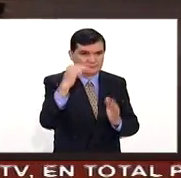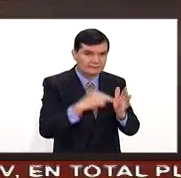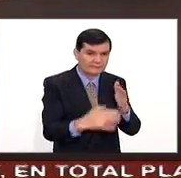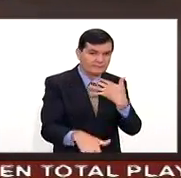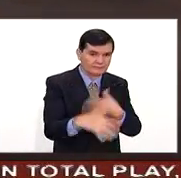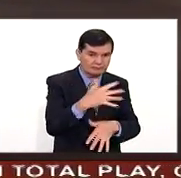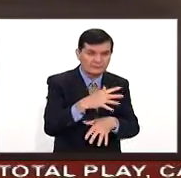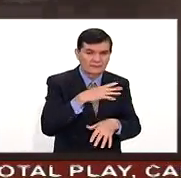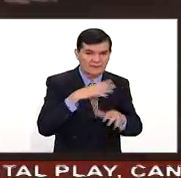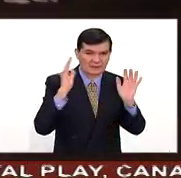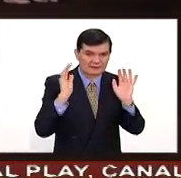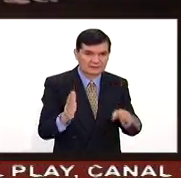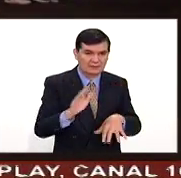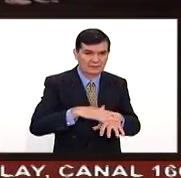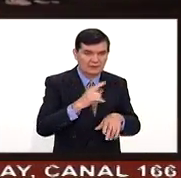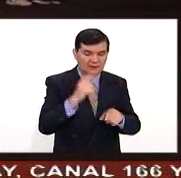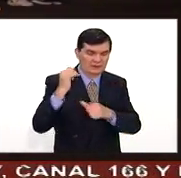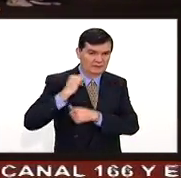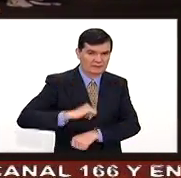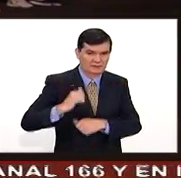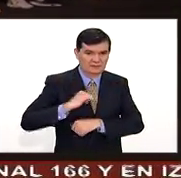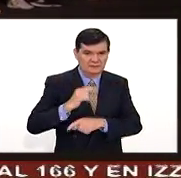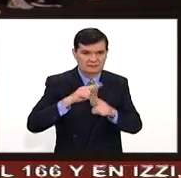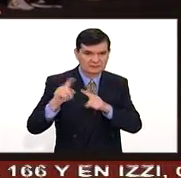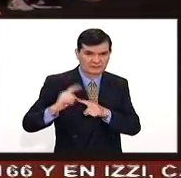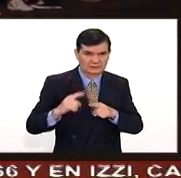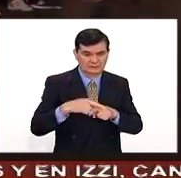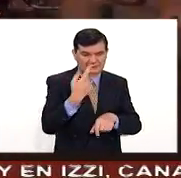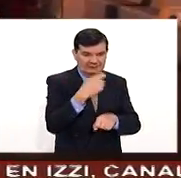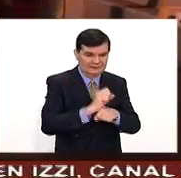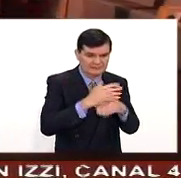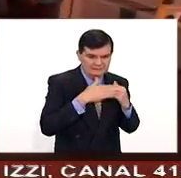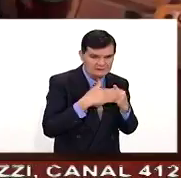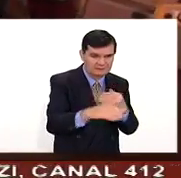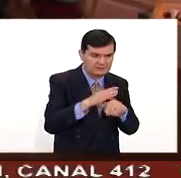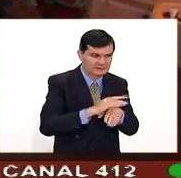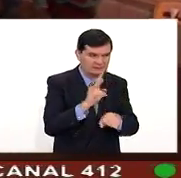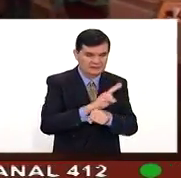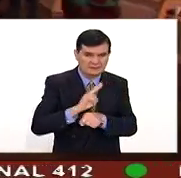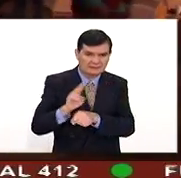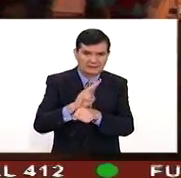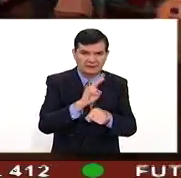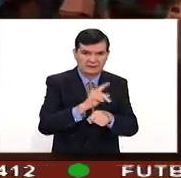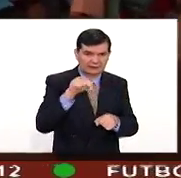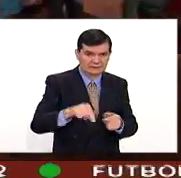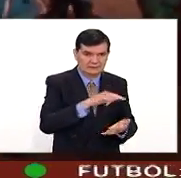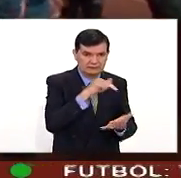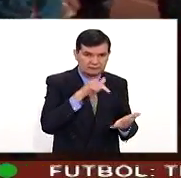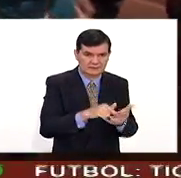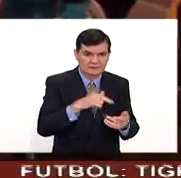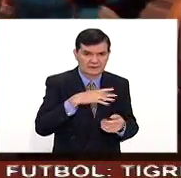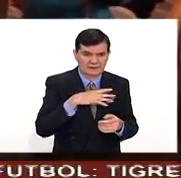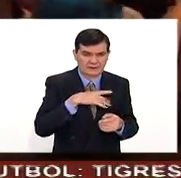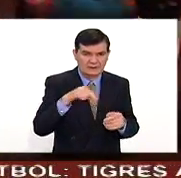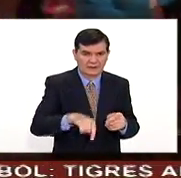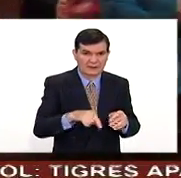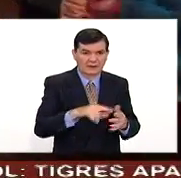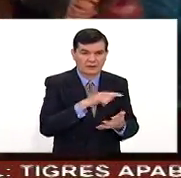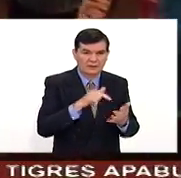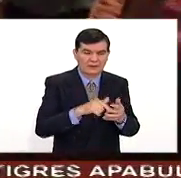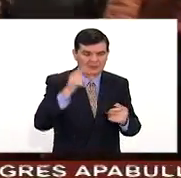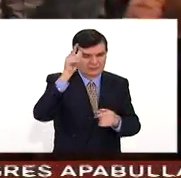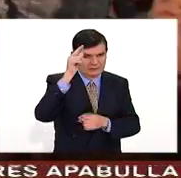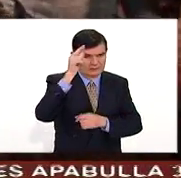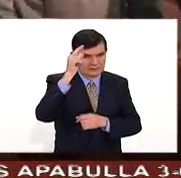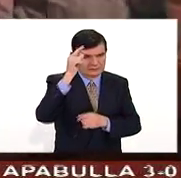2015, ya que de acuerdo a las autoridades, a lo largo de esta semana, habrán de estar llegando hasta este sitio, aquí en el recinto mariano, la